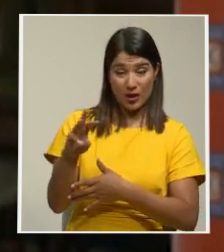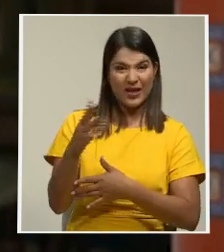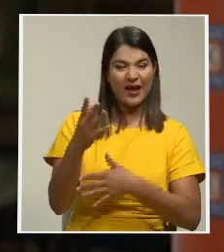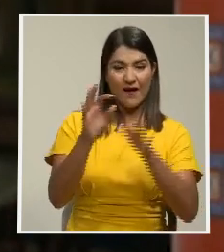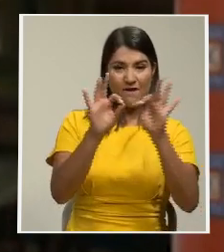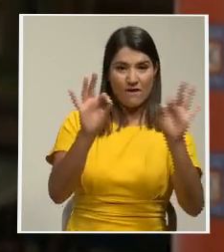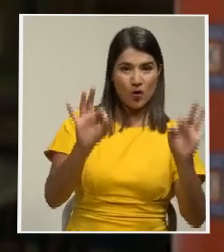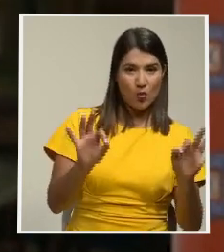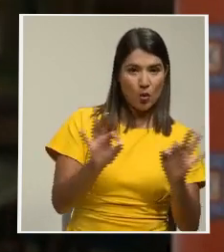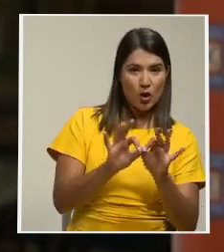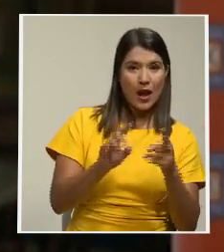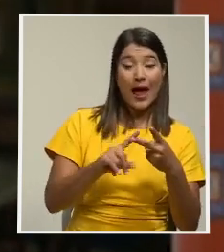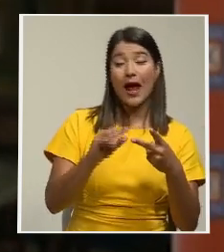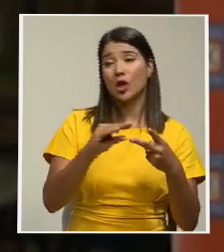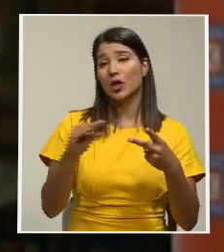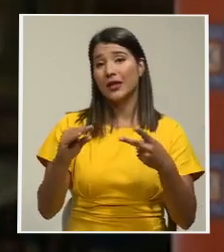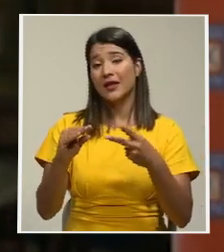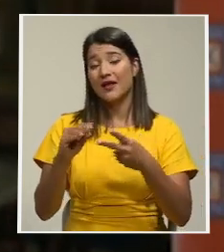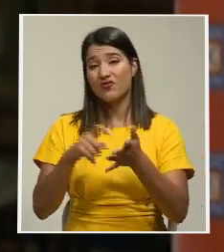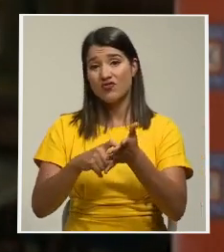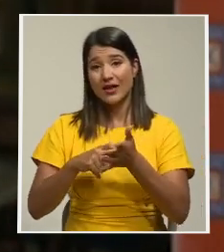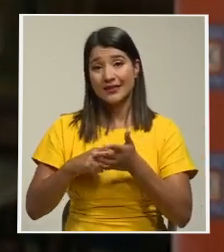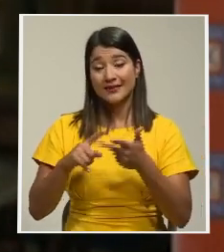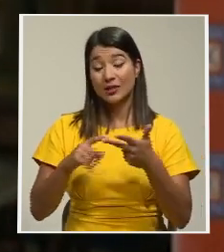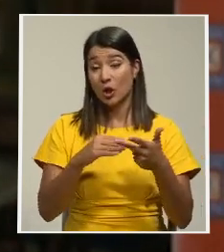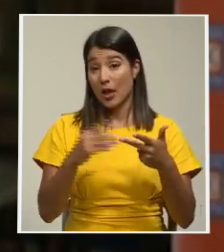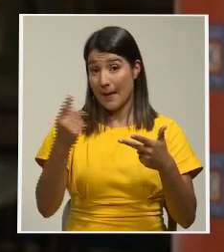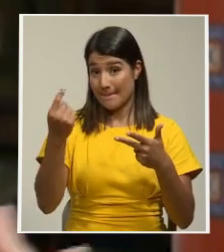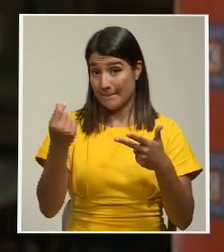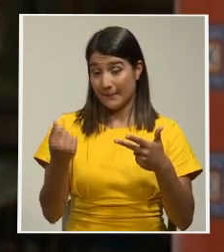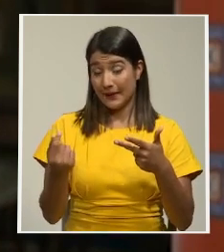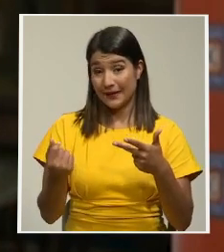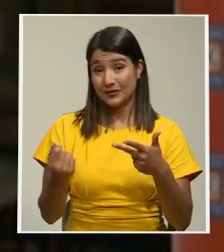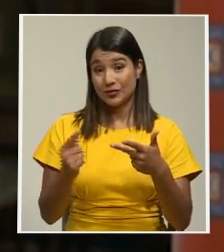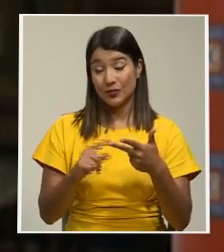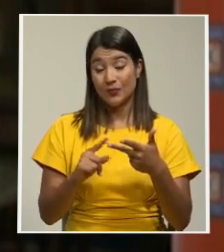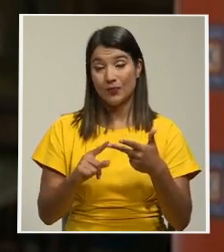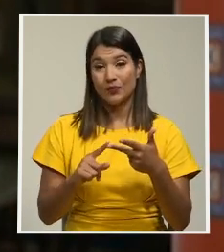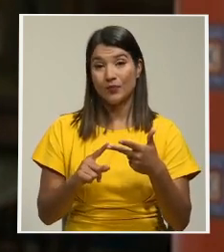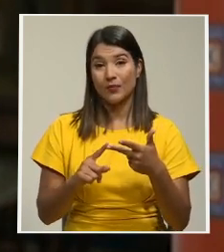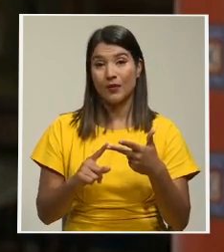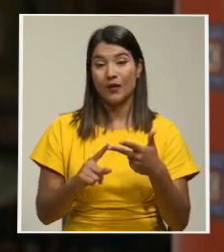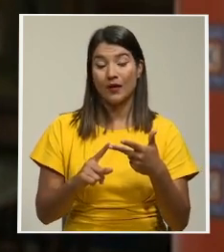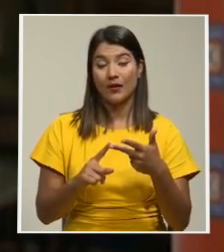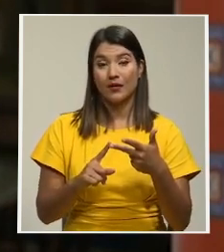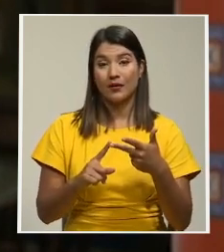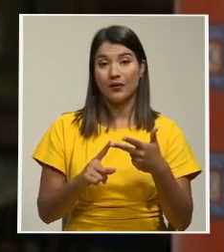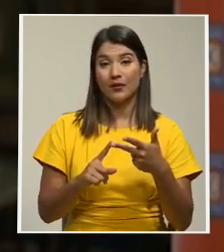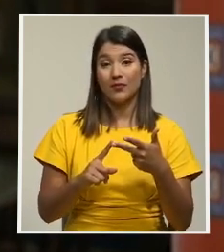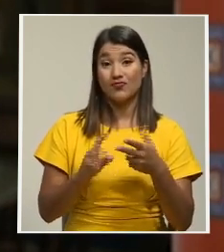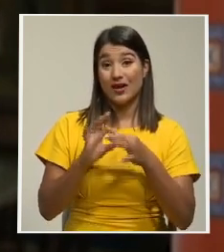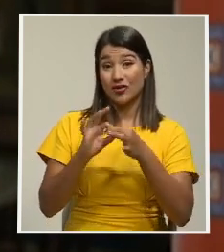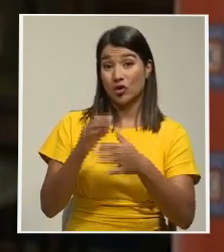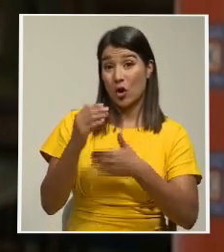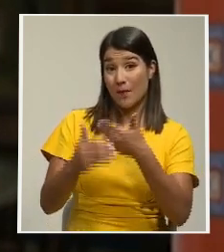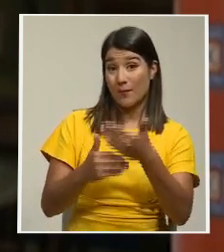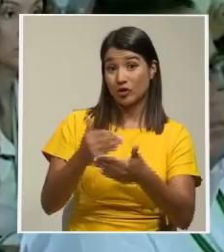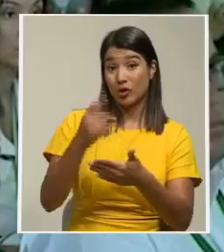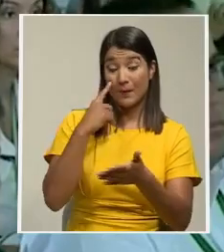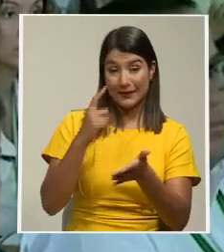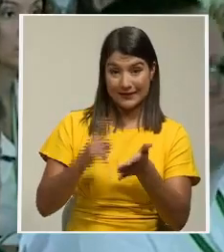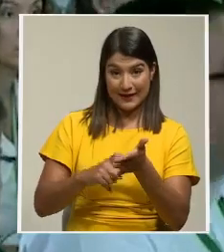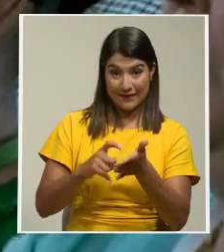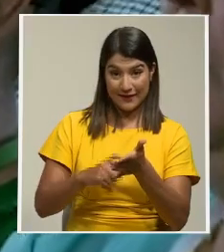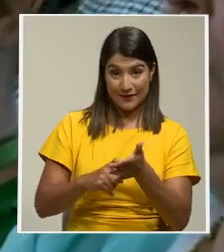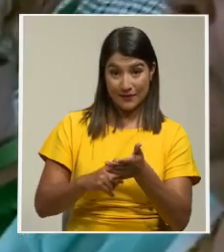formularios como todos los requisitos más el costo de lo que significa todo el proceso de inscripción.